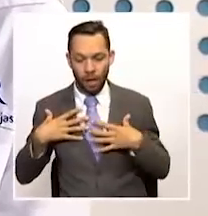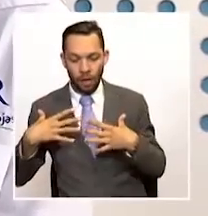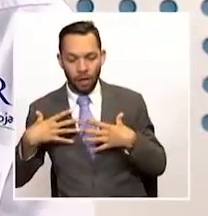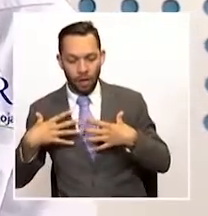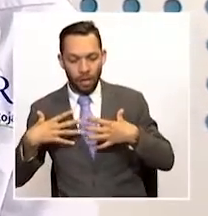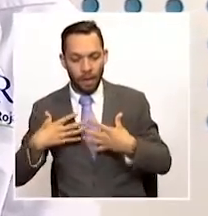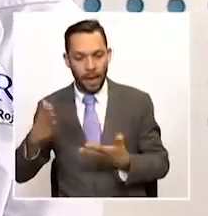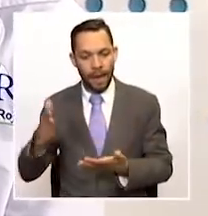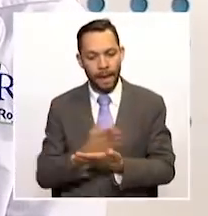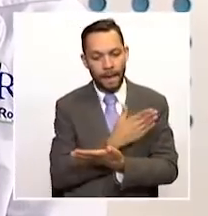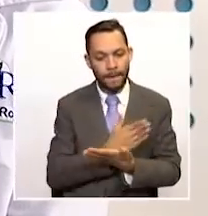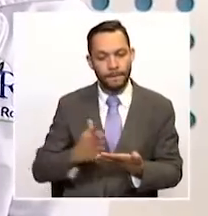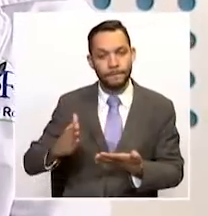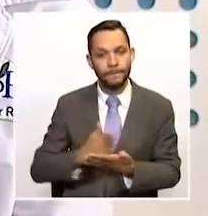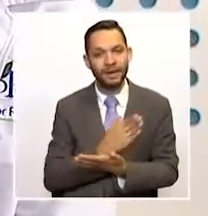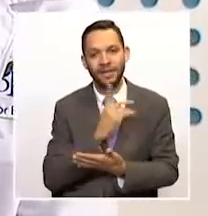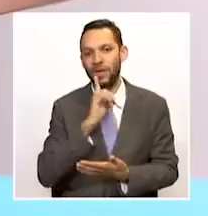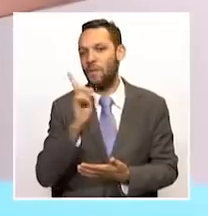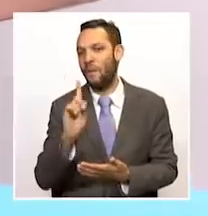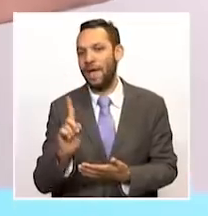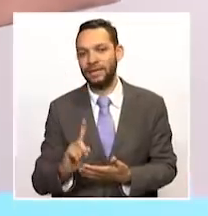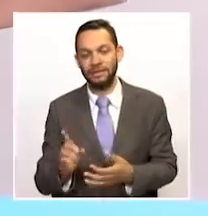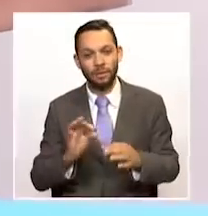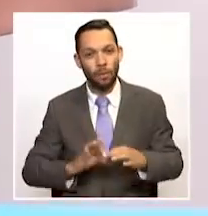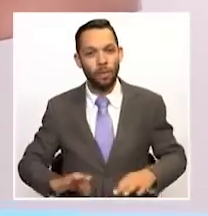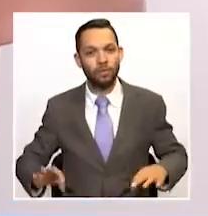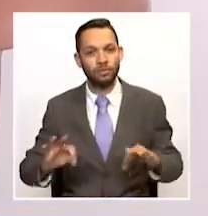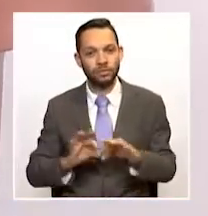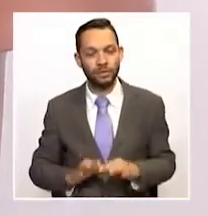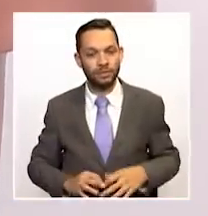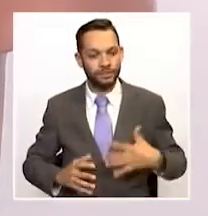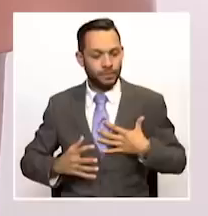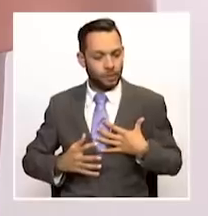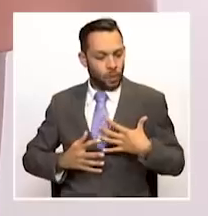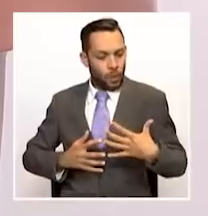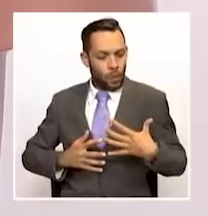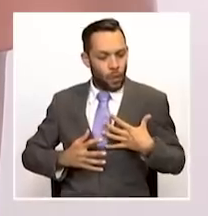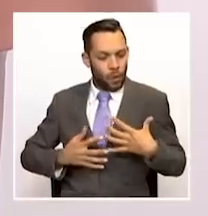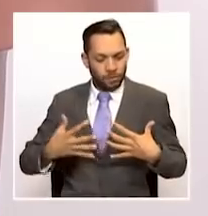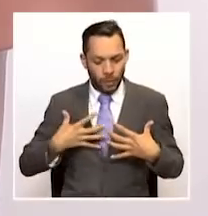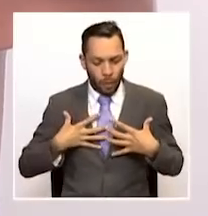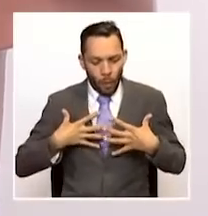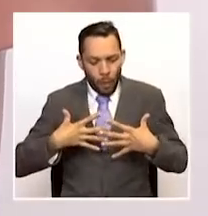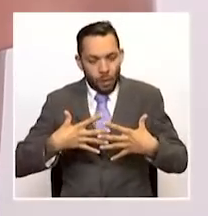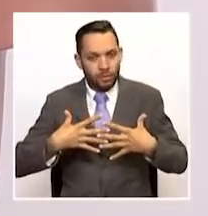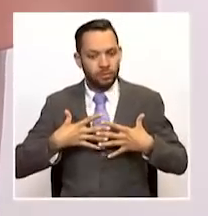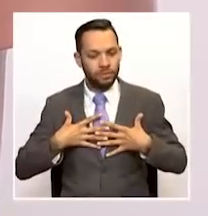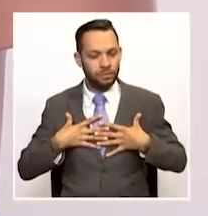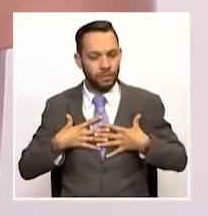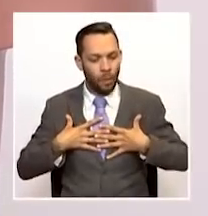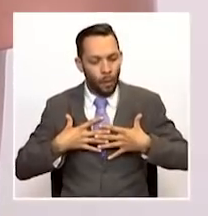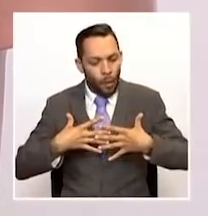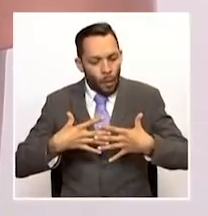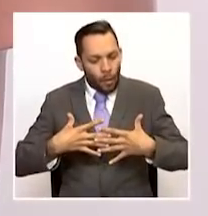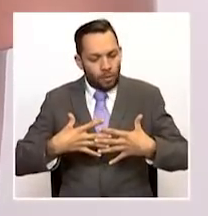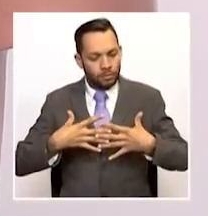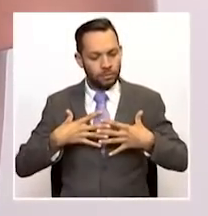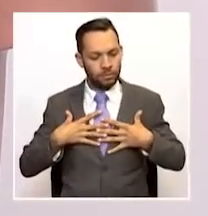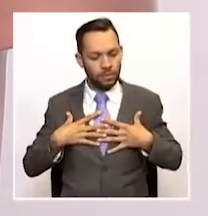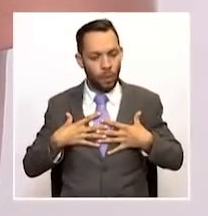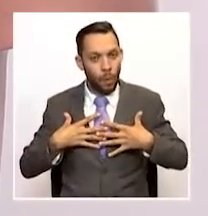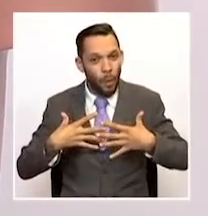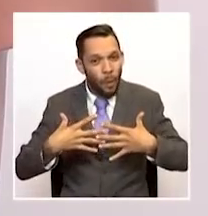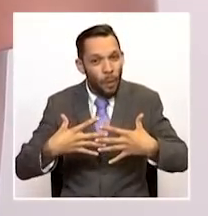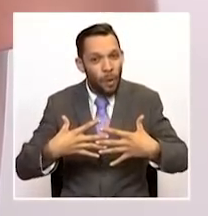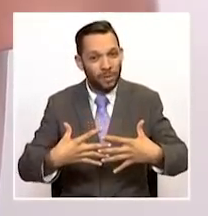que nosotros tenemos dos pulmones en los cuales el pulmón derecho se divide en tres lóbulos lóbulo superior medio inferior y el lóbulo y el